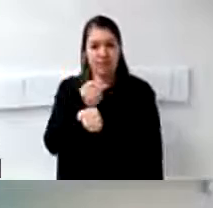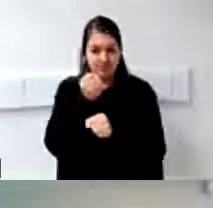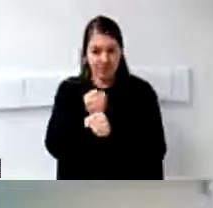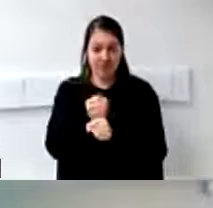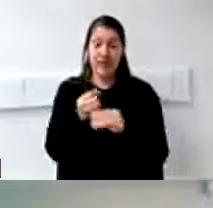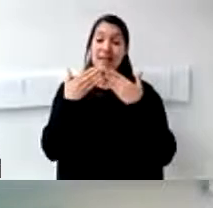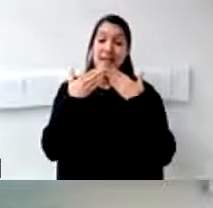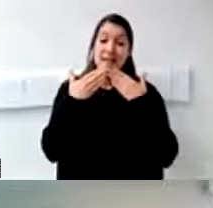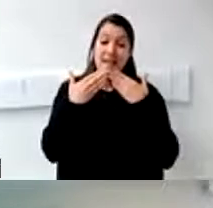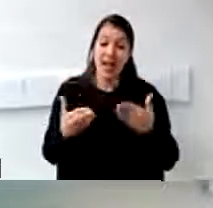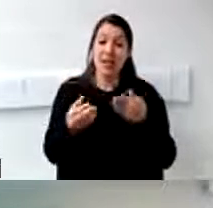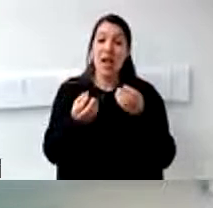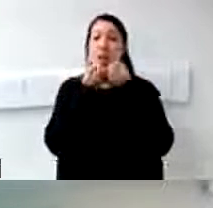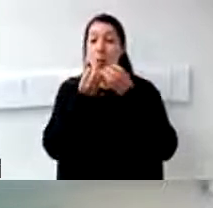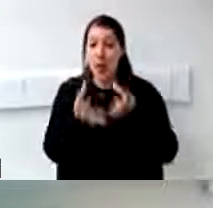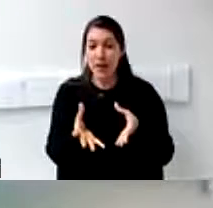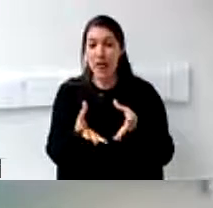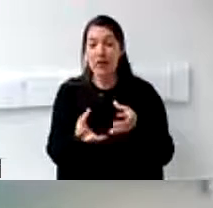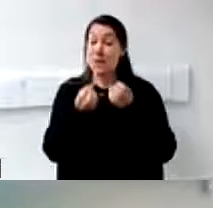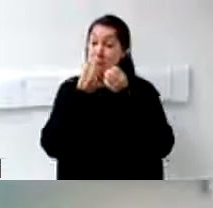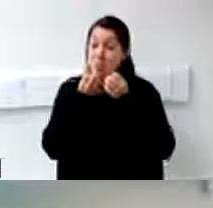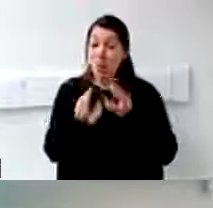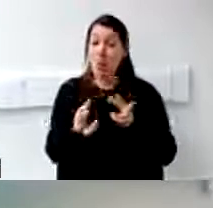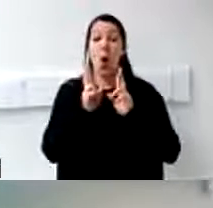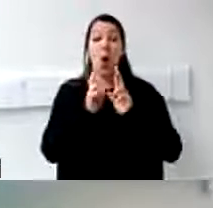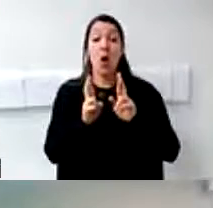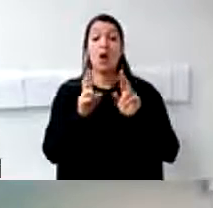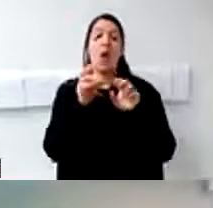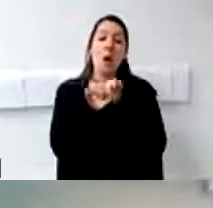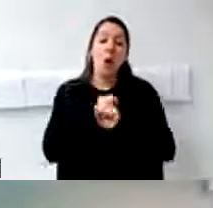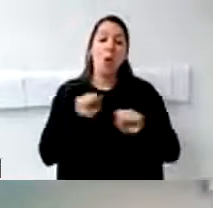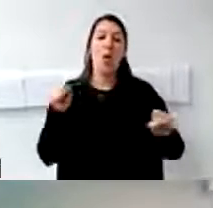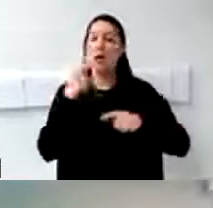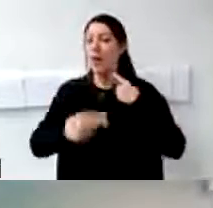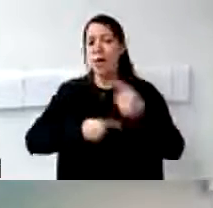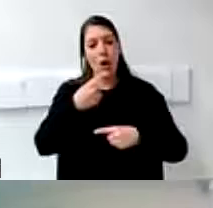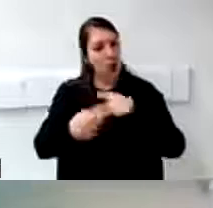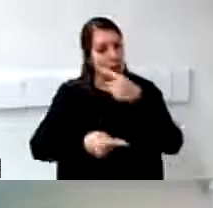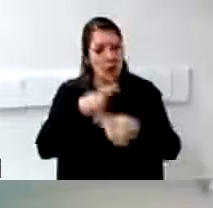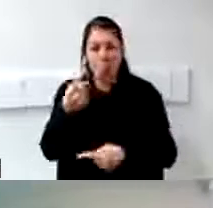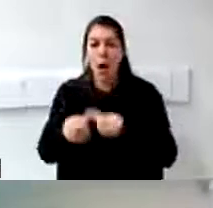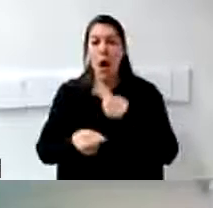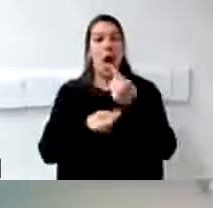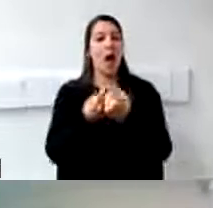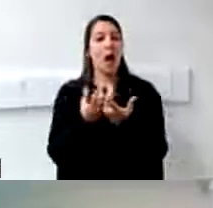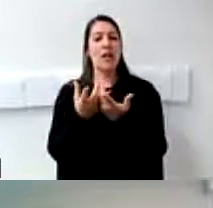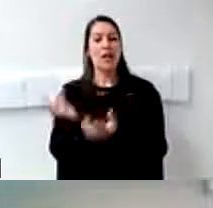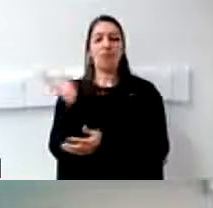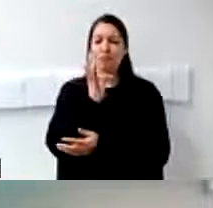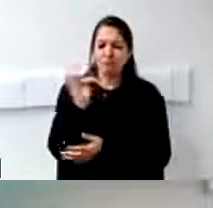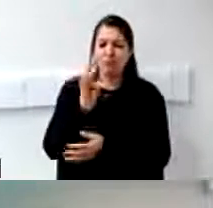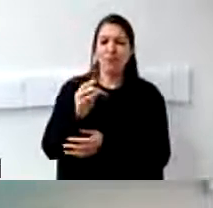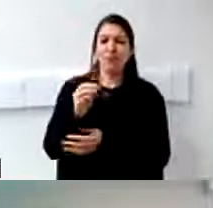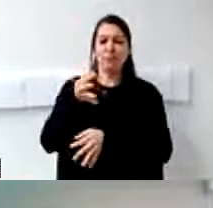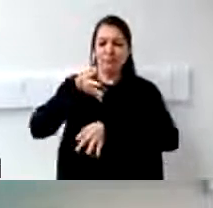muchas gracias y bueno, estaría buenísimo que se pudieran seguir creando este tipo de instancias de capacitaciones, ya